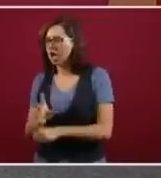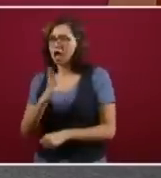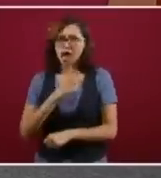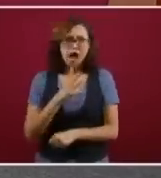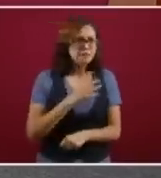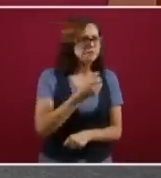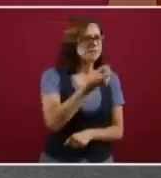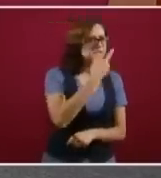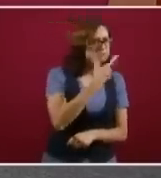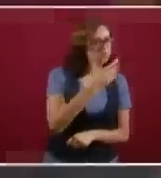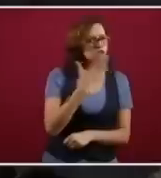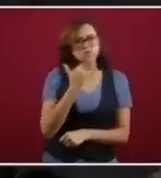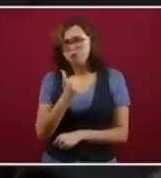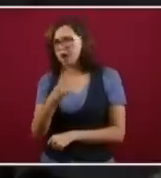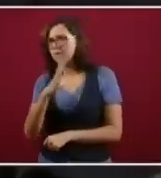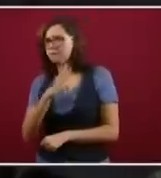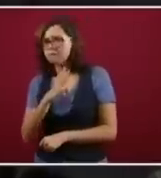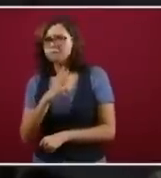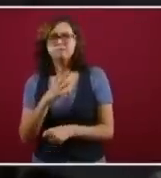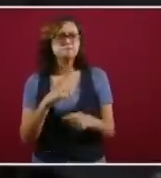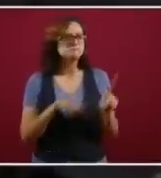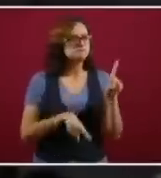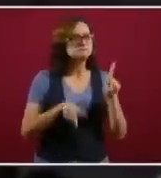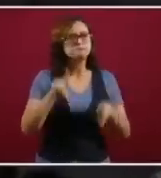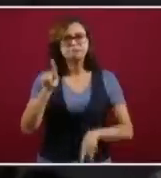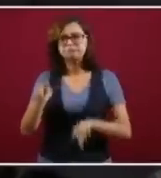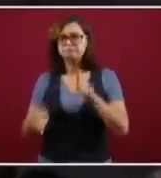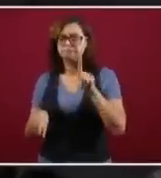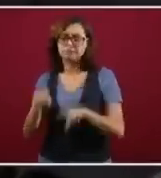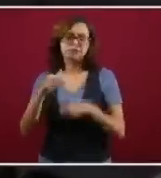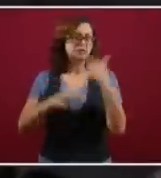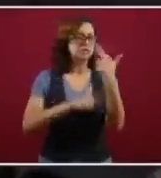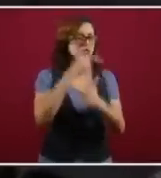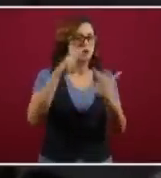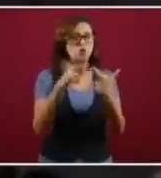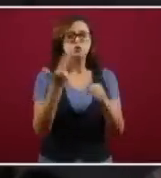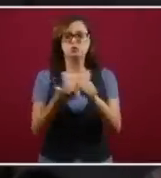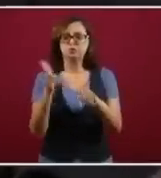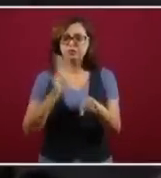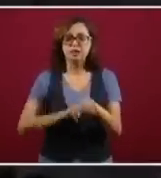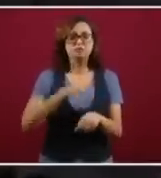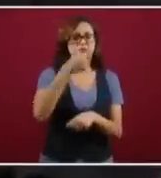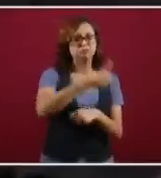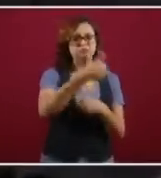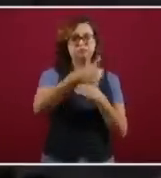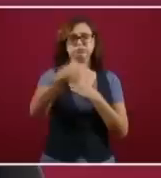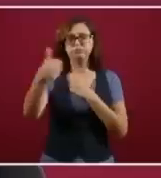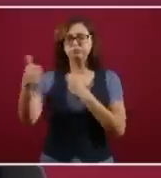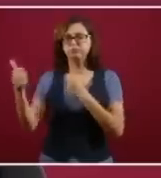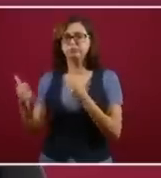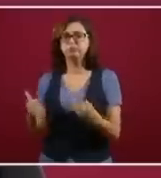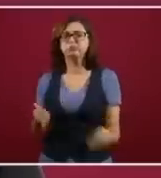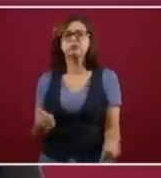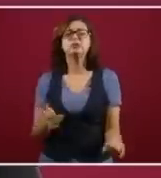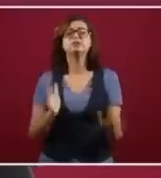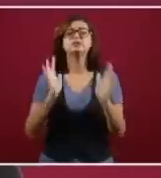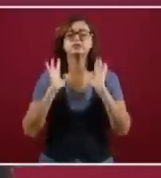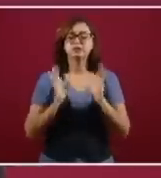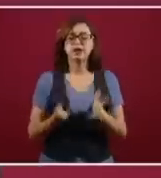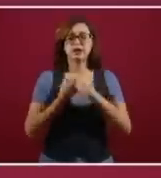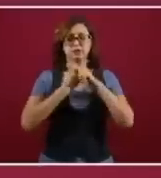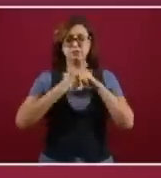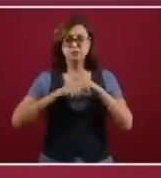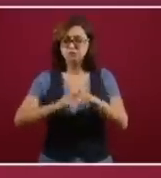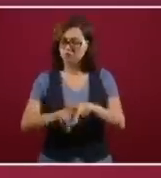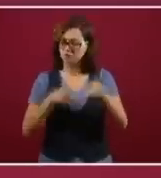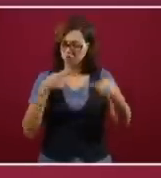región del país, en cada hospital, y ya inició el plan para